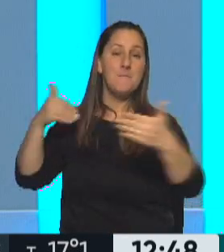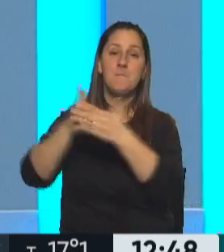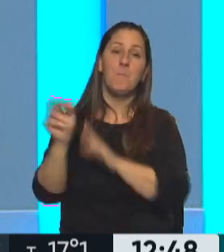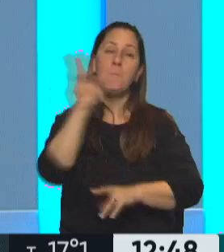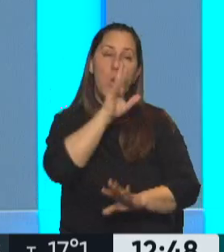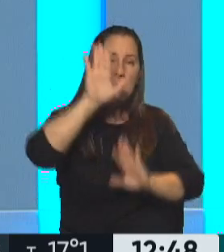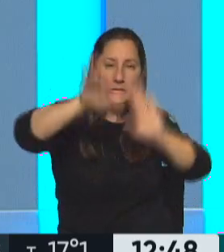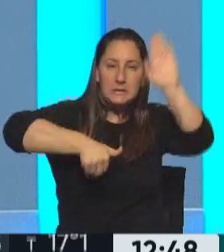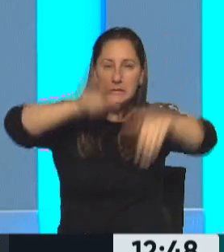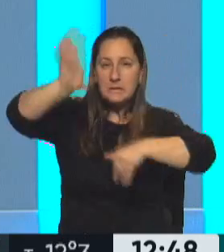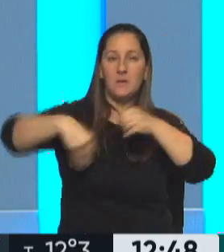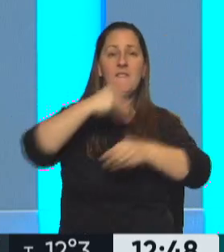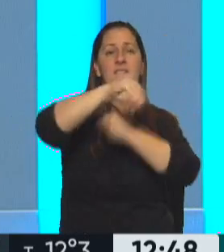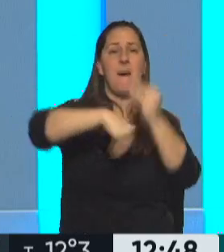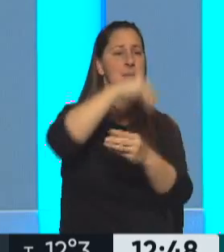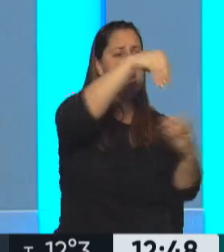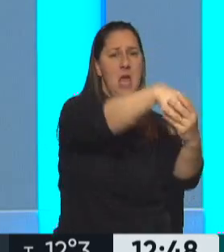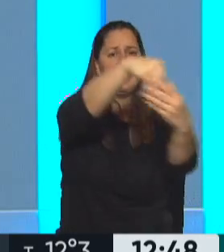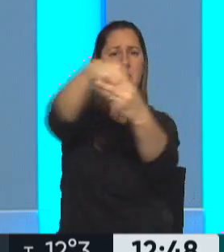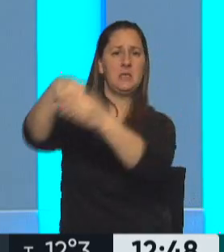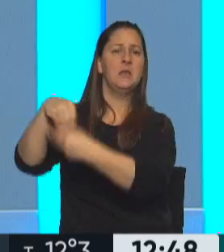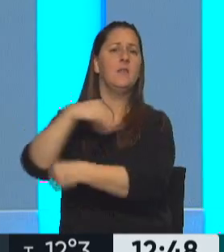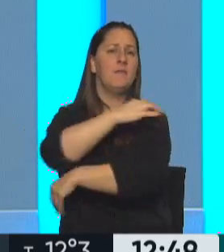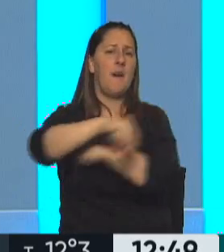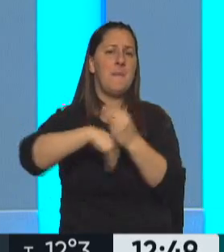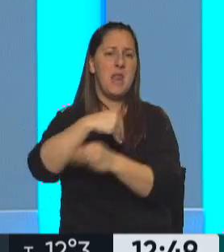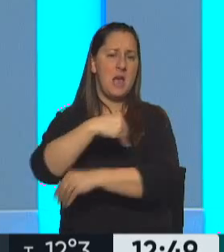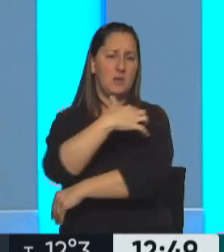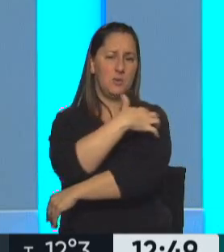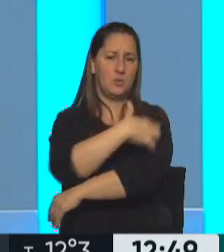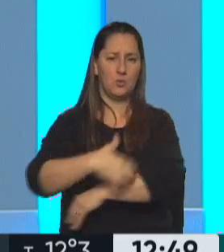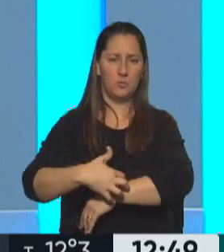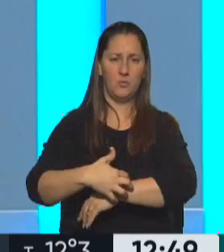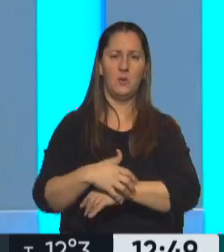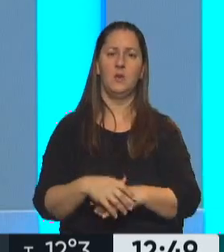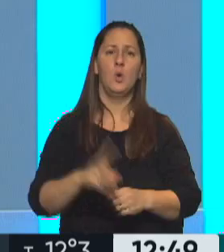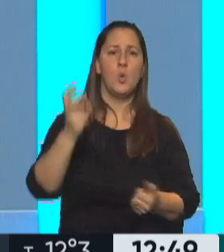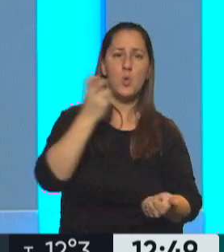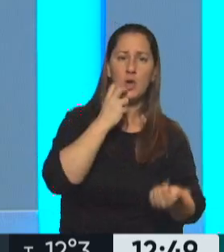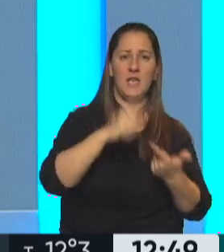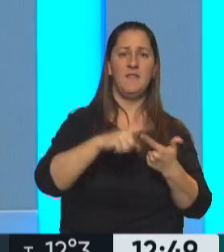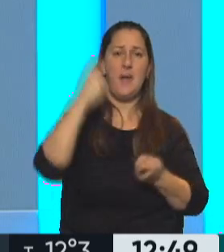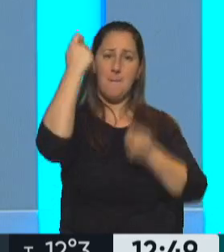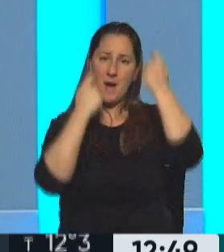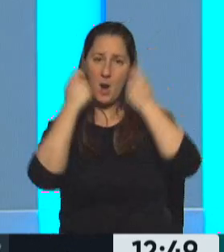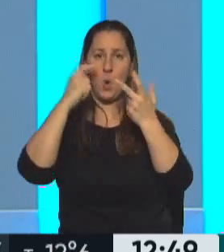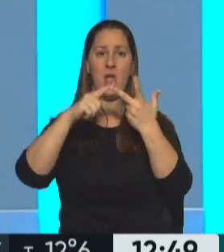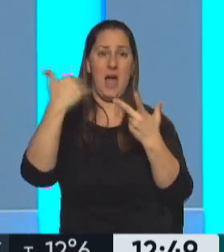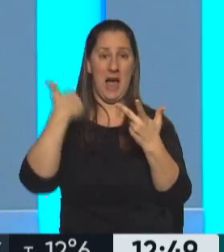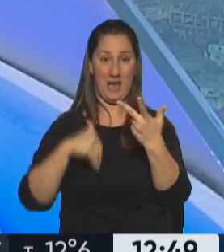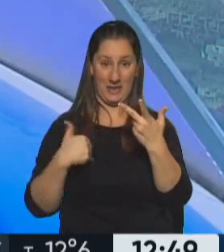mujeres entre familias muy humildes de como deí Bolivia Paraguay y